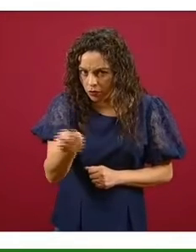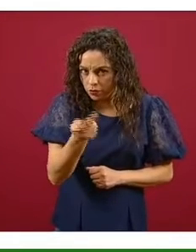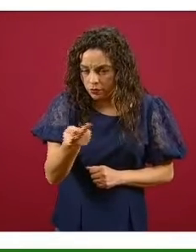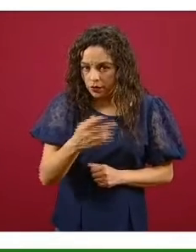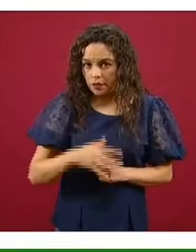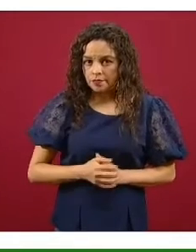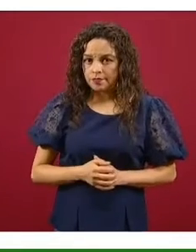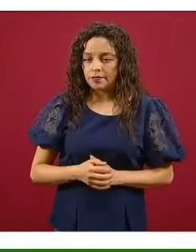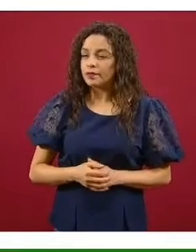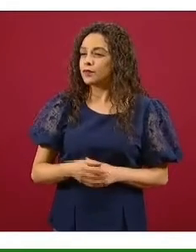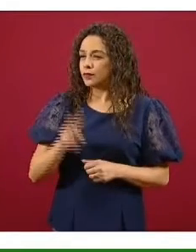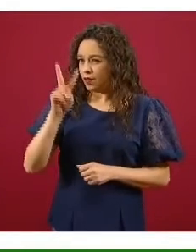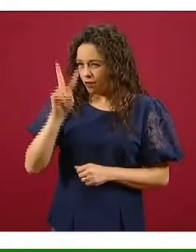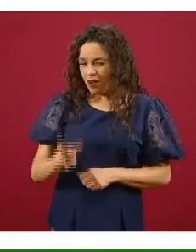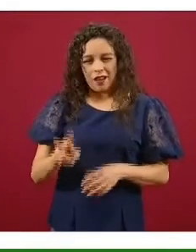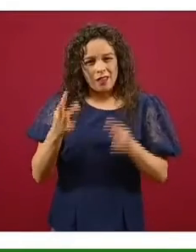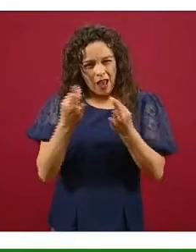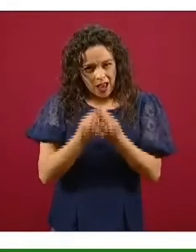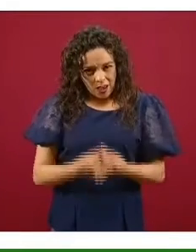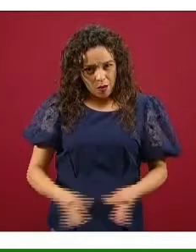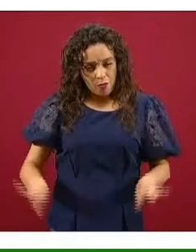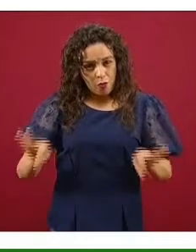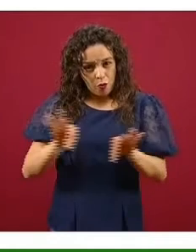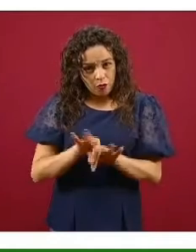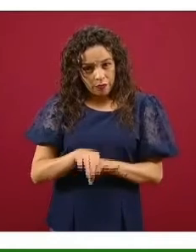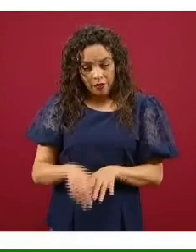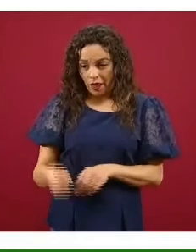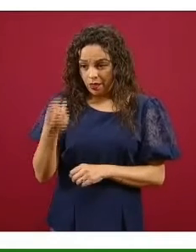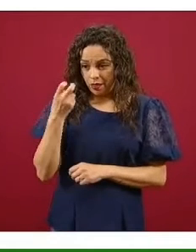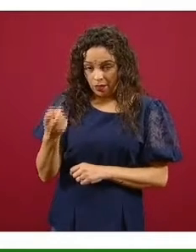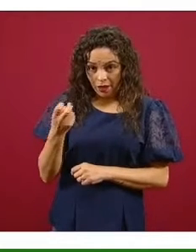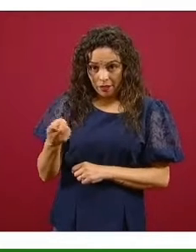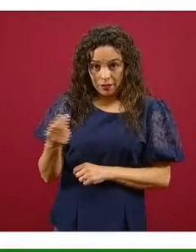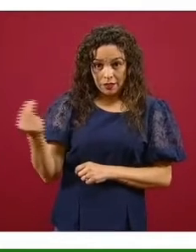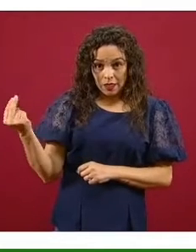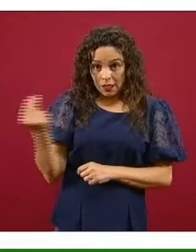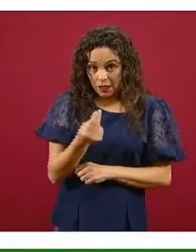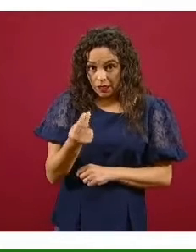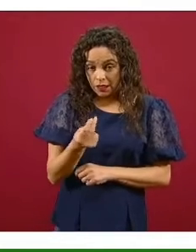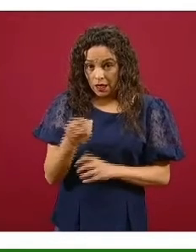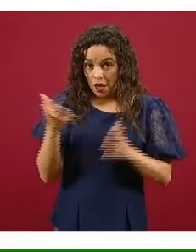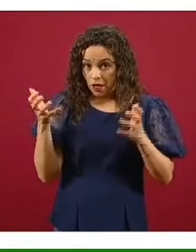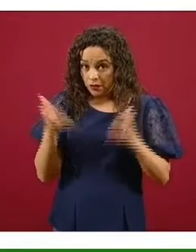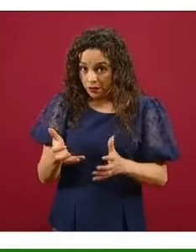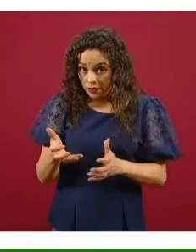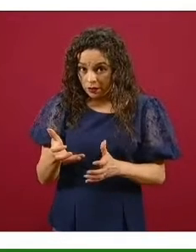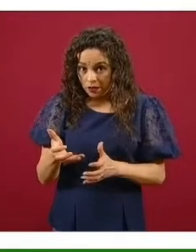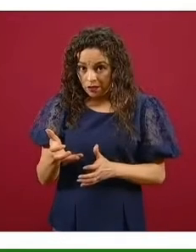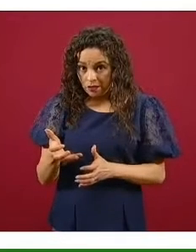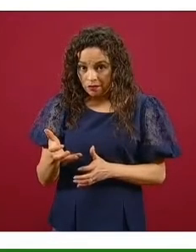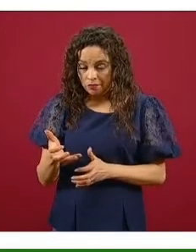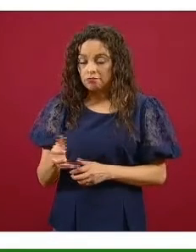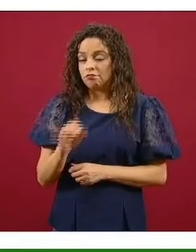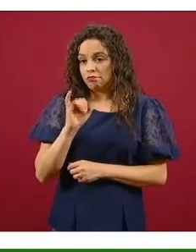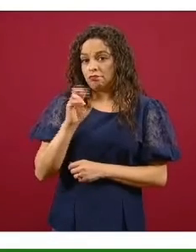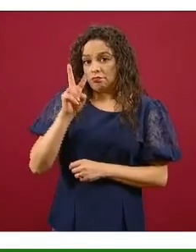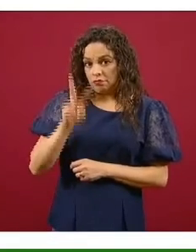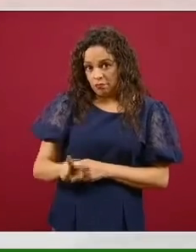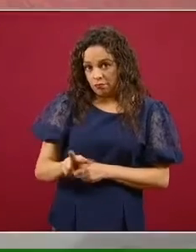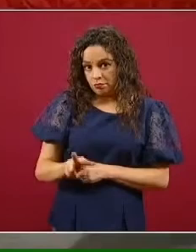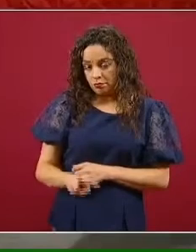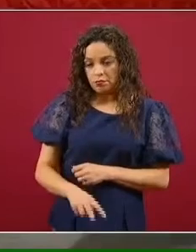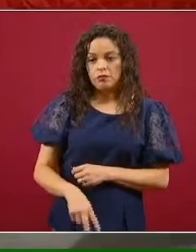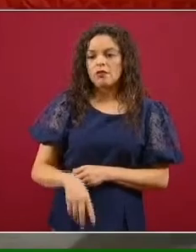tener esta parte de acción y liderazgo por parte de las personas. Cualquier programa de